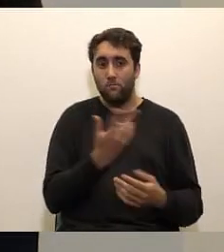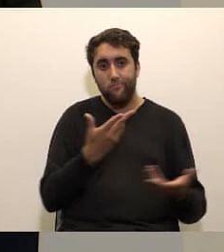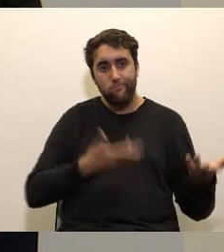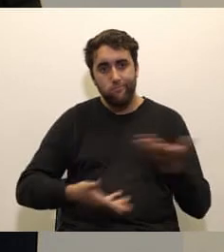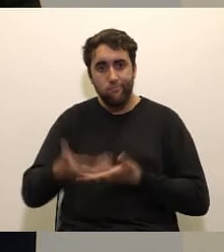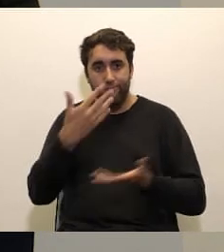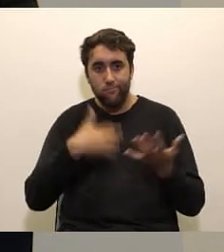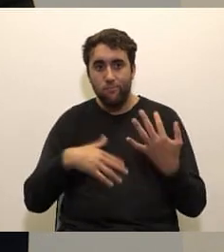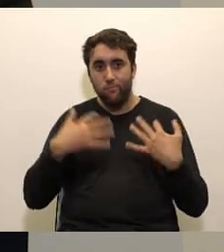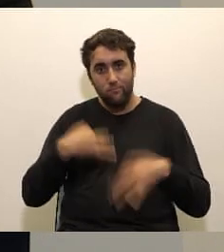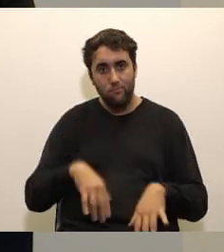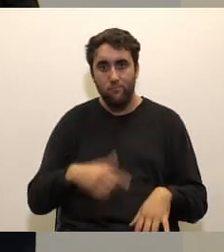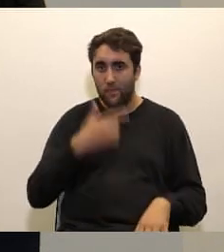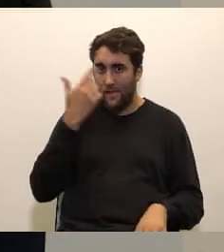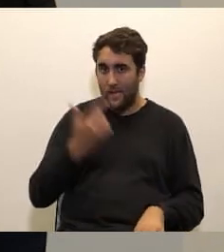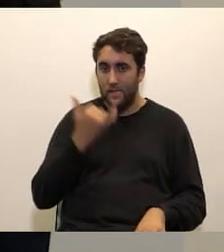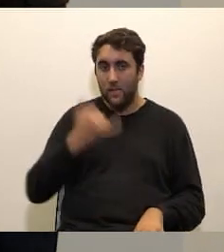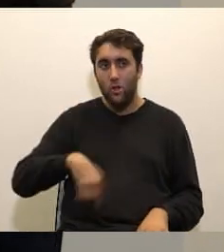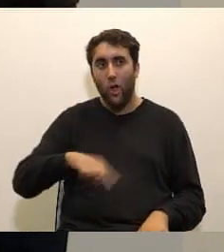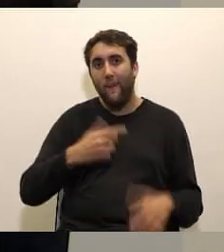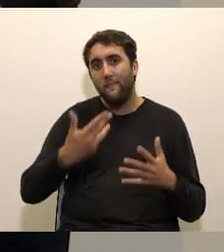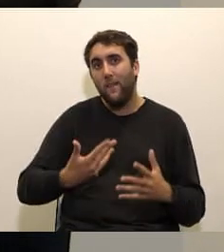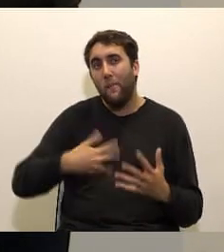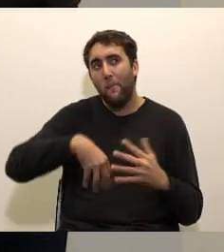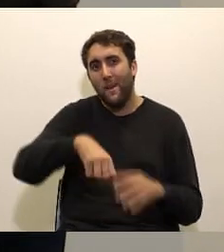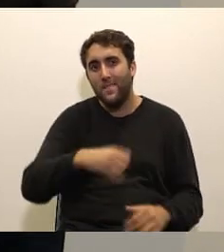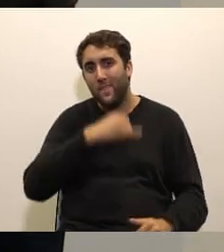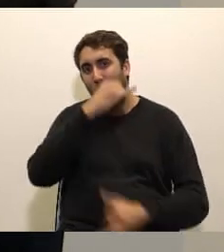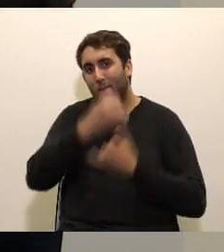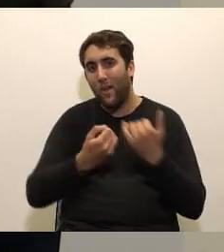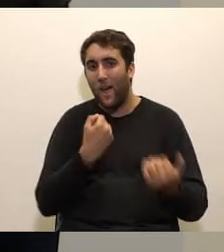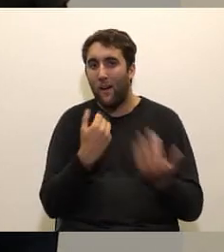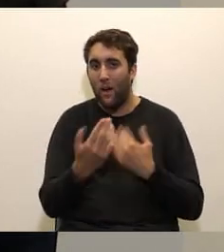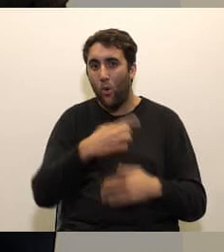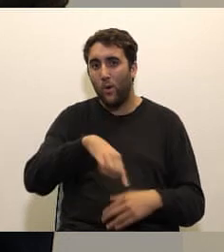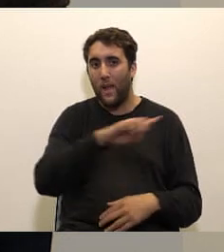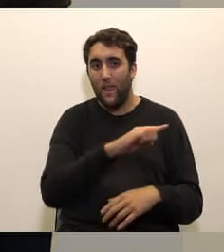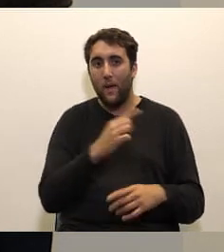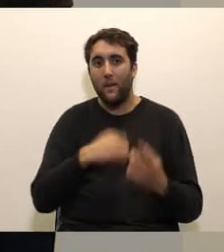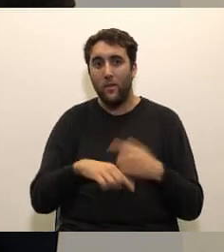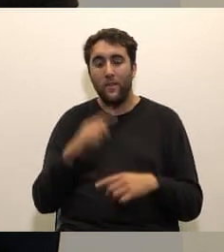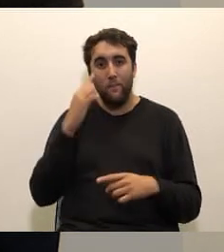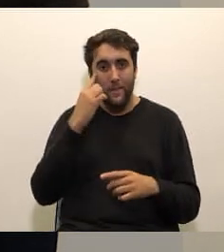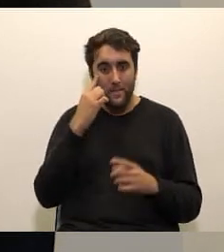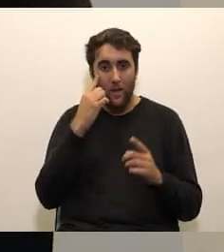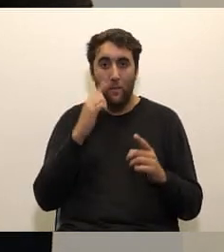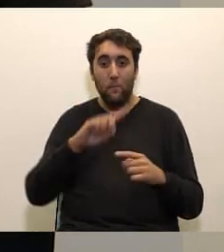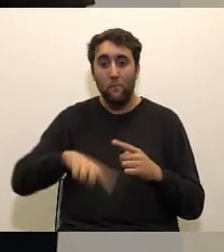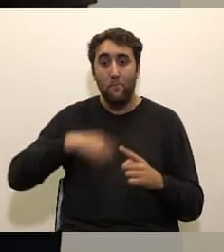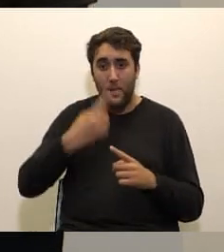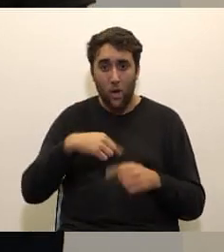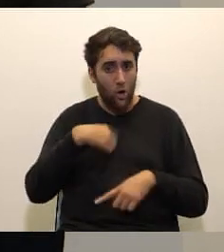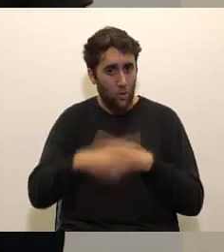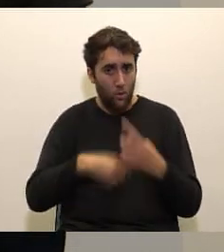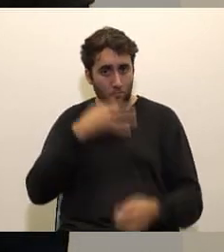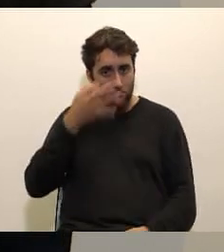que provechoso, y creo que todos nos quedamos con ganas de seguir escuchándolos y seguir conversando con ellos. Y ustedes siguen las actividades mañana, si no me equivoco,